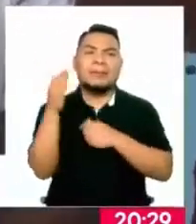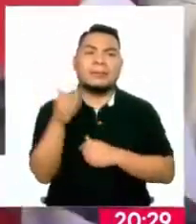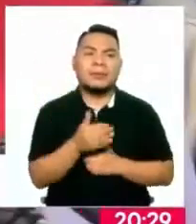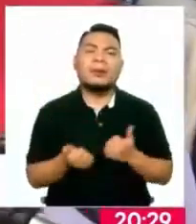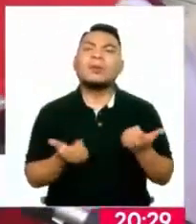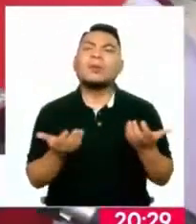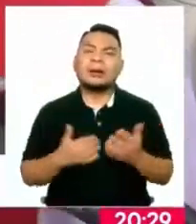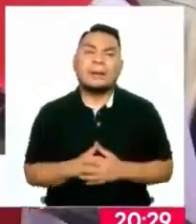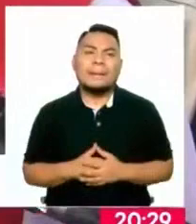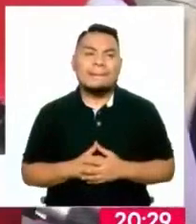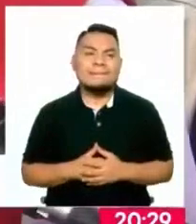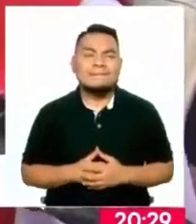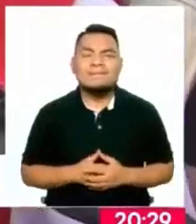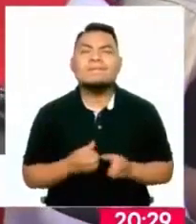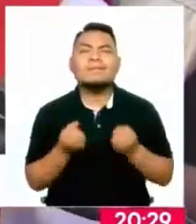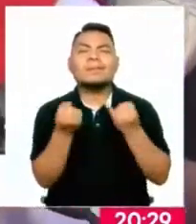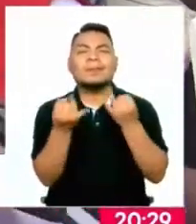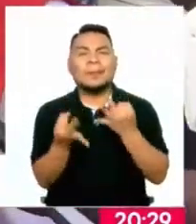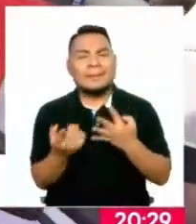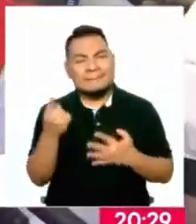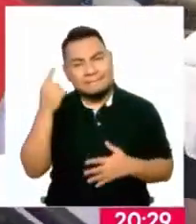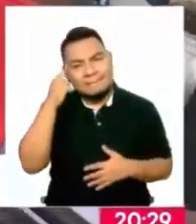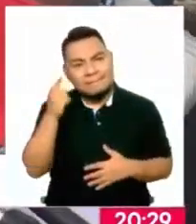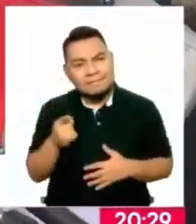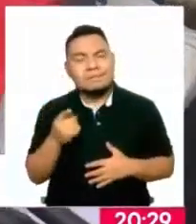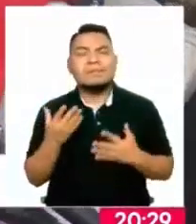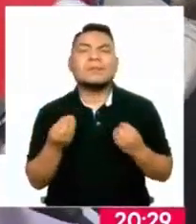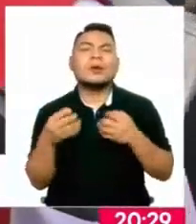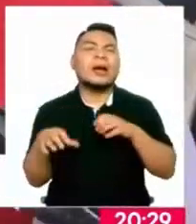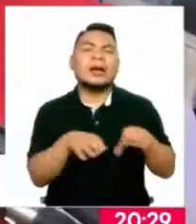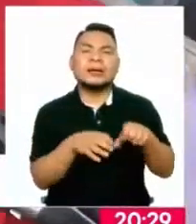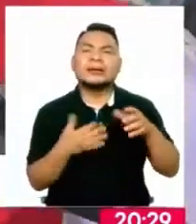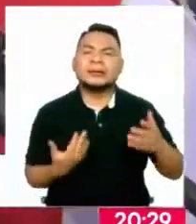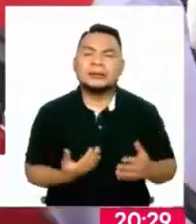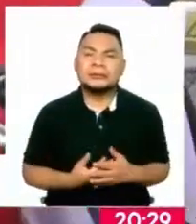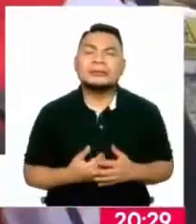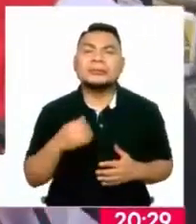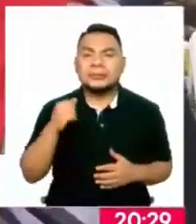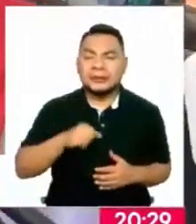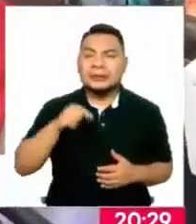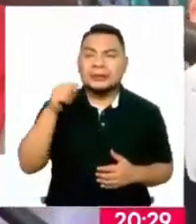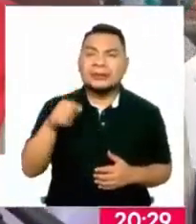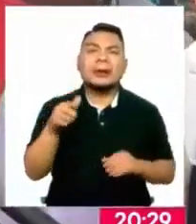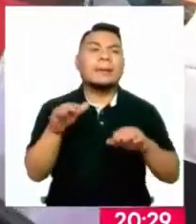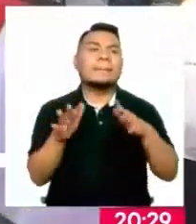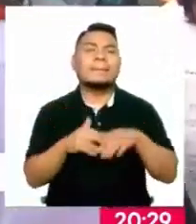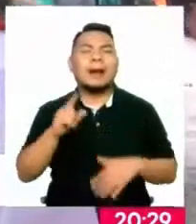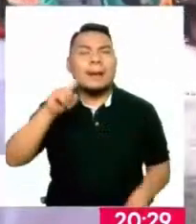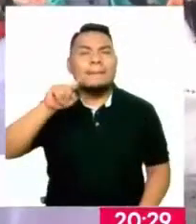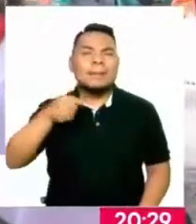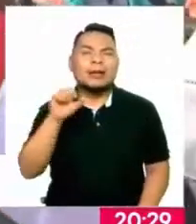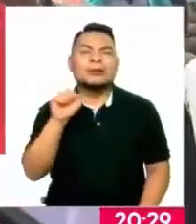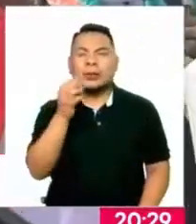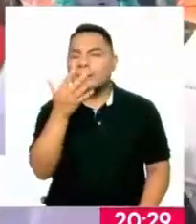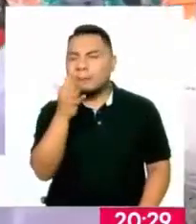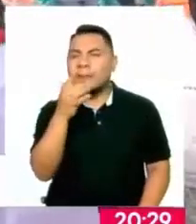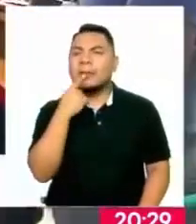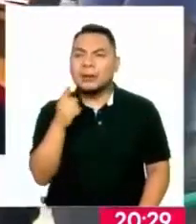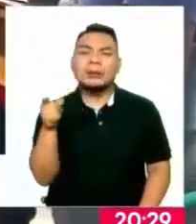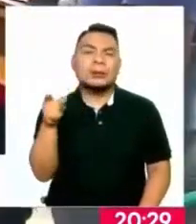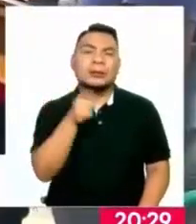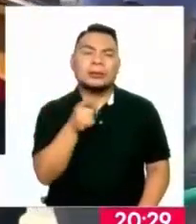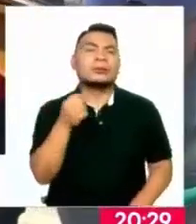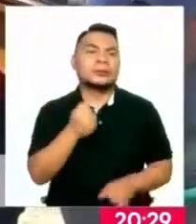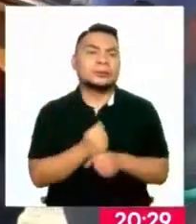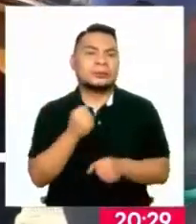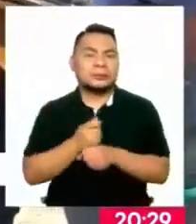pescadores. Un cálculo que se está haciendo de un cálculo inicial que va a ser alrededor de 1.000 soles, que se va a tener que